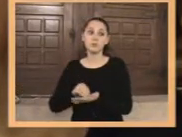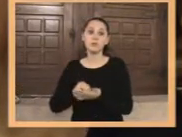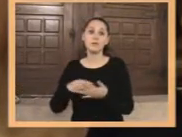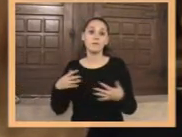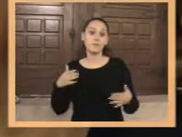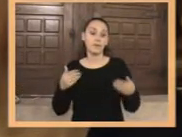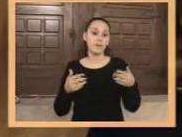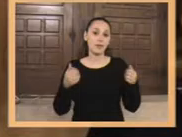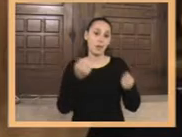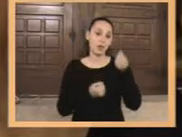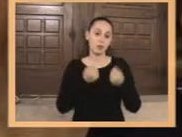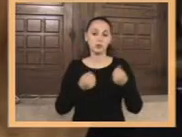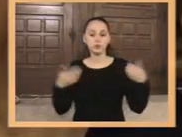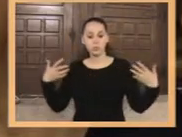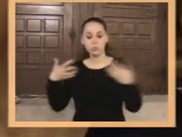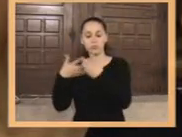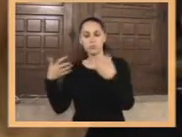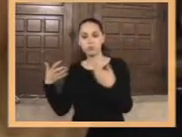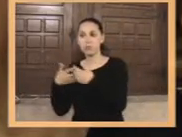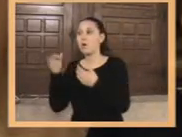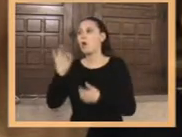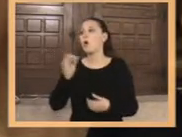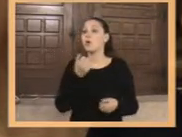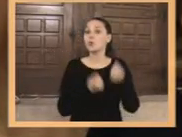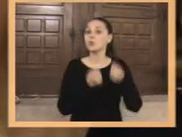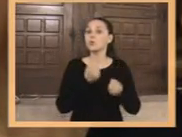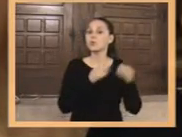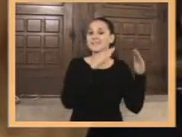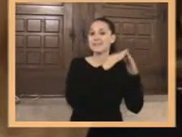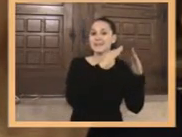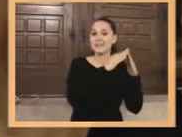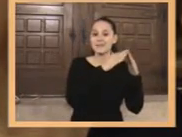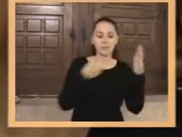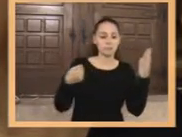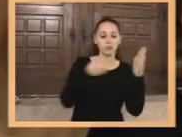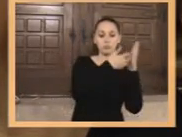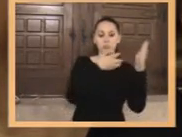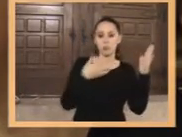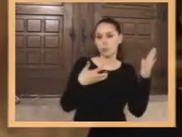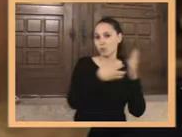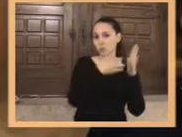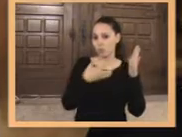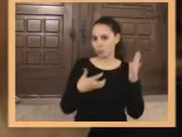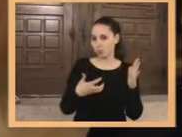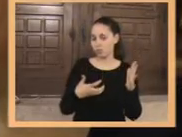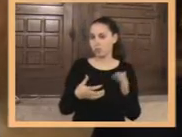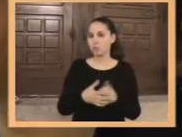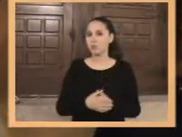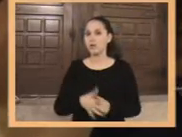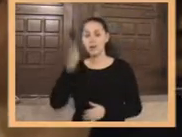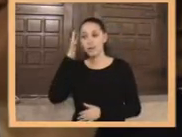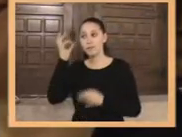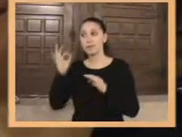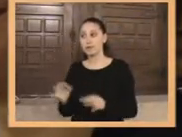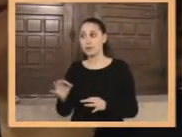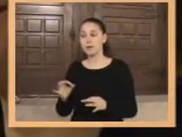los vehículos chocan contra las viviendas colindantes. Existe, creo que por el ayuntamiento, un